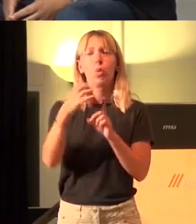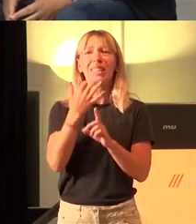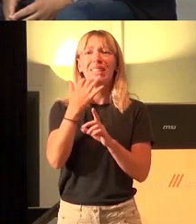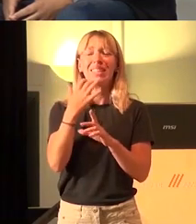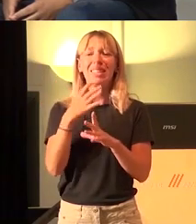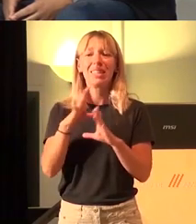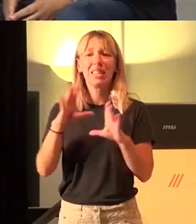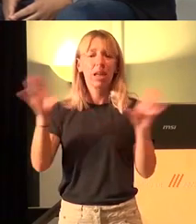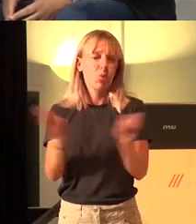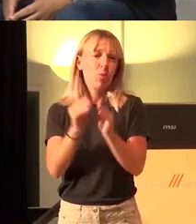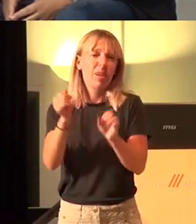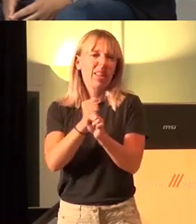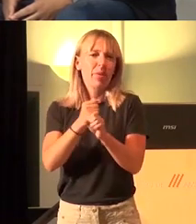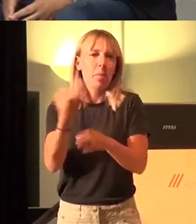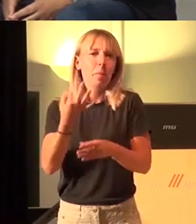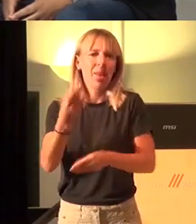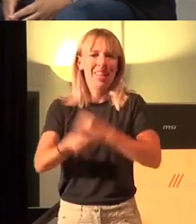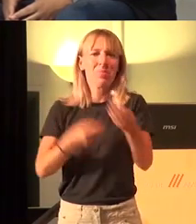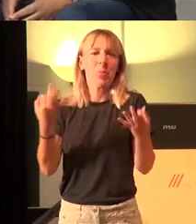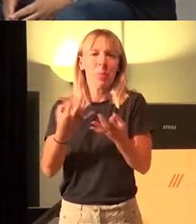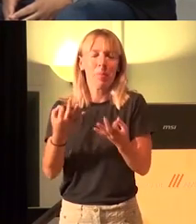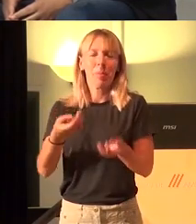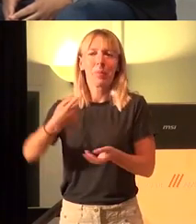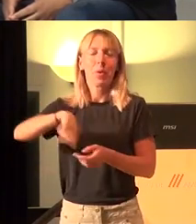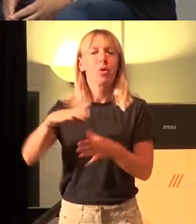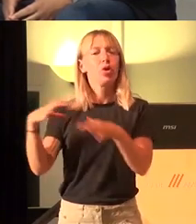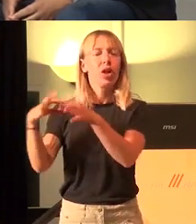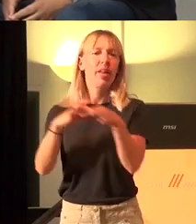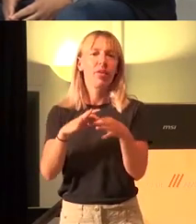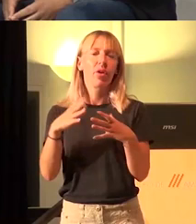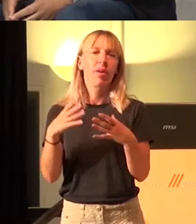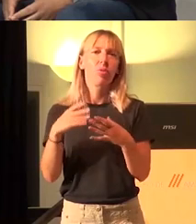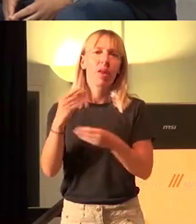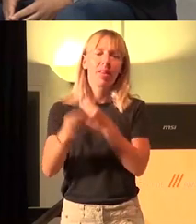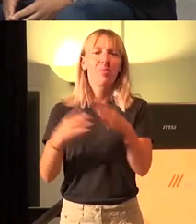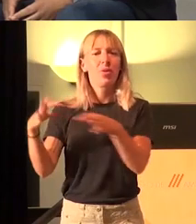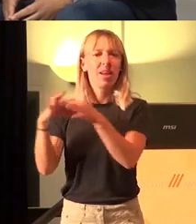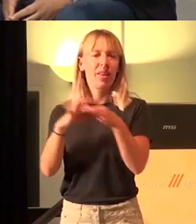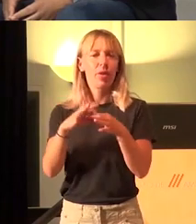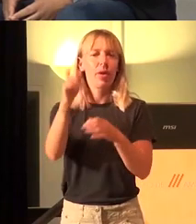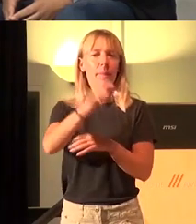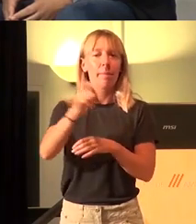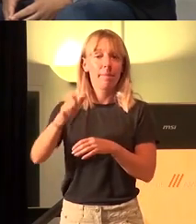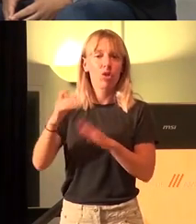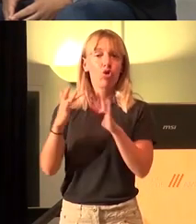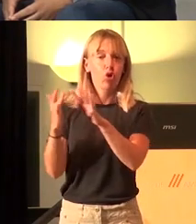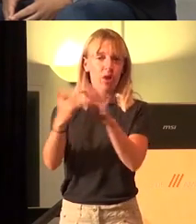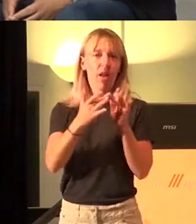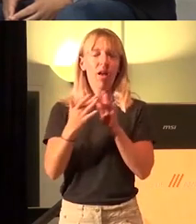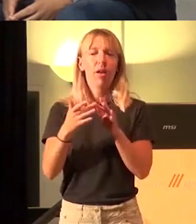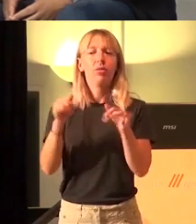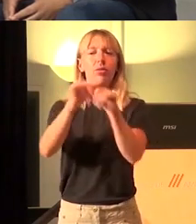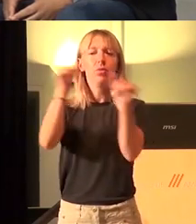resumir en qué trabajamos, qué hacemos, nosotros nos relacionamos, hacemos que se relacionen las personas y de